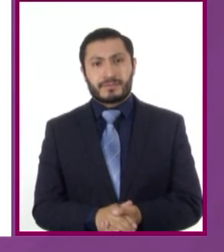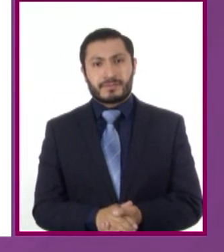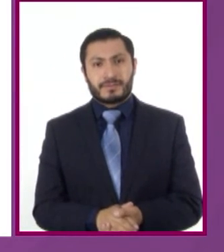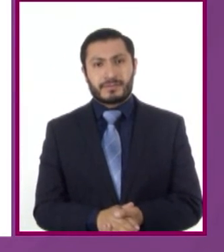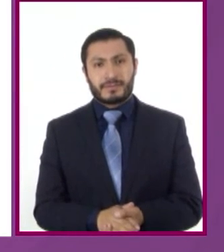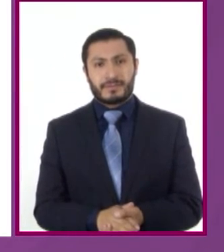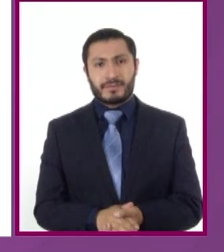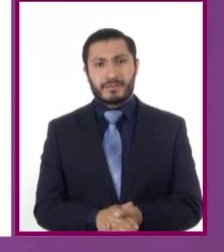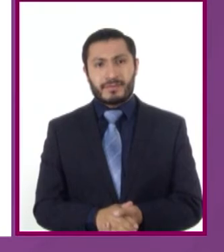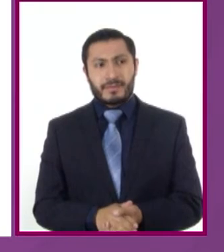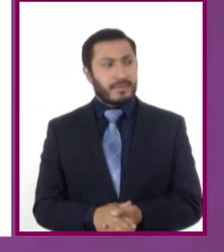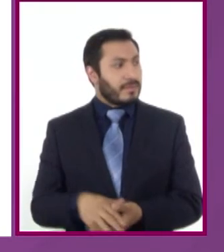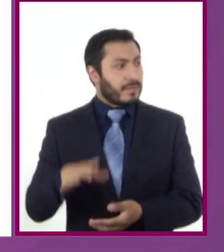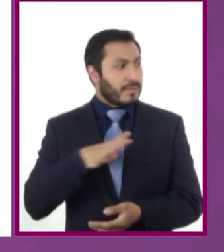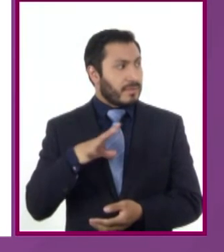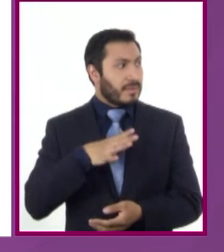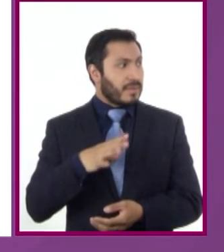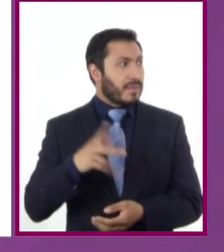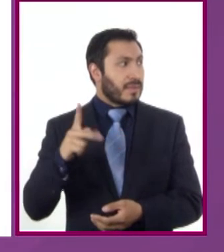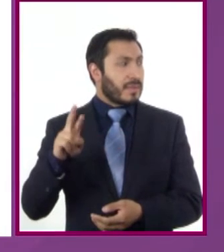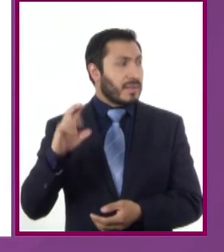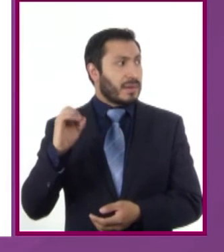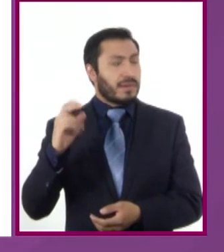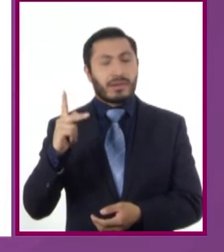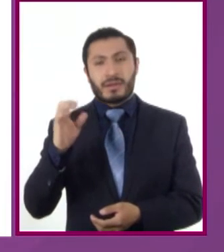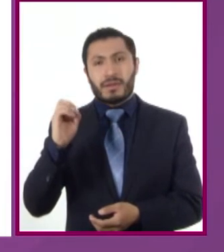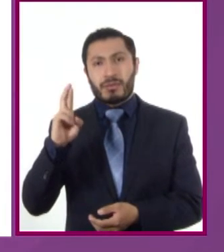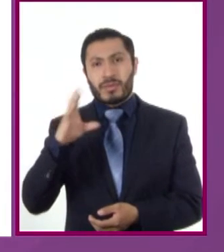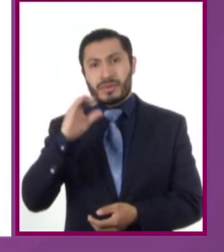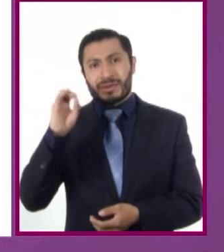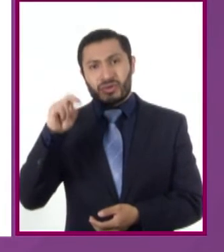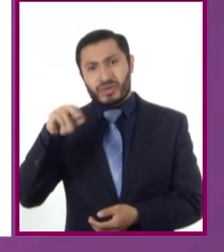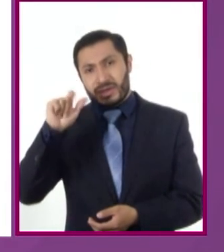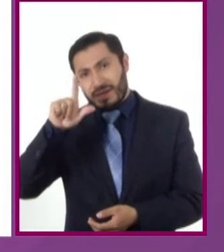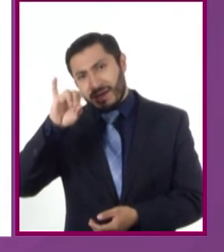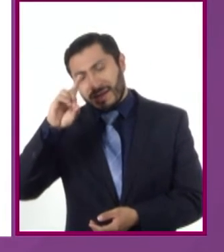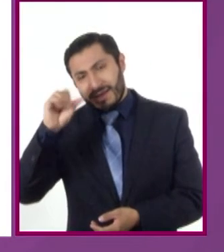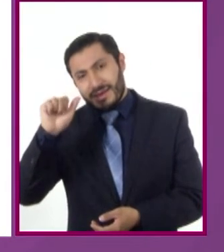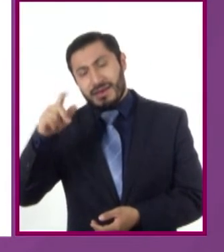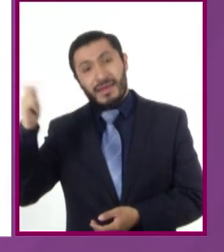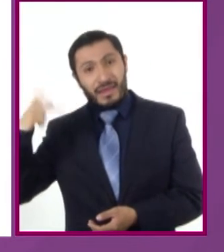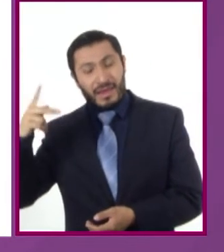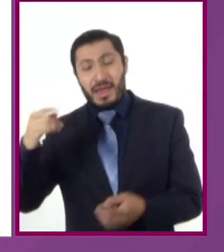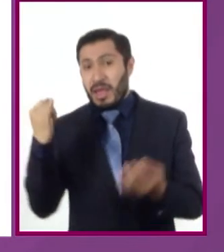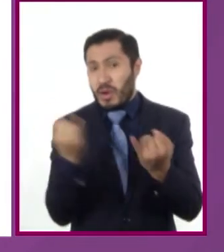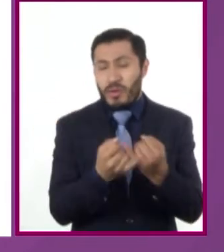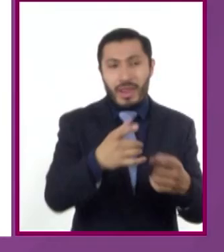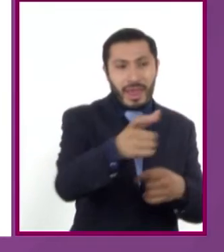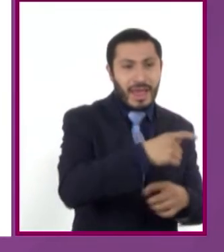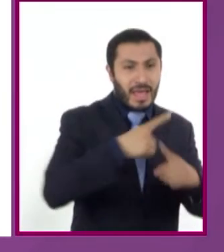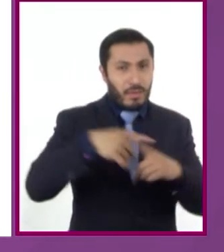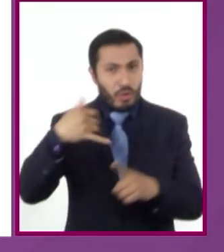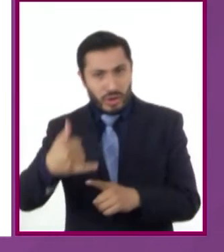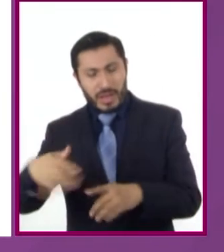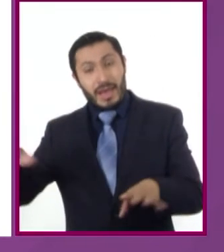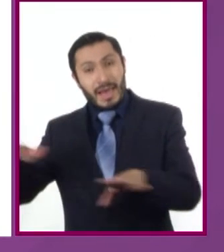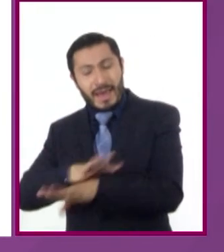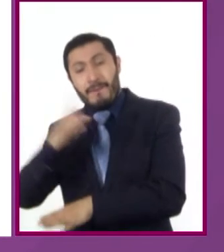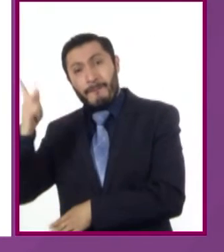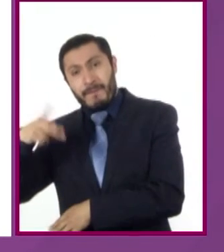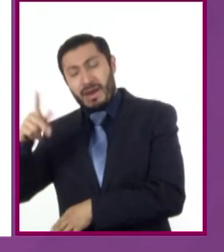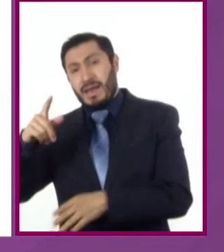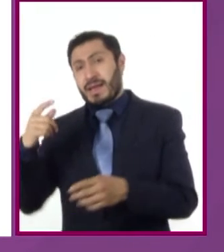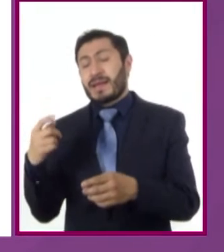que la constante de proporcionalidad K es igual a X por Y. Sustituimos el valor de K